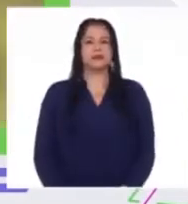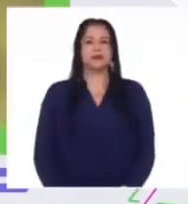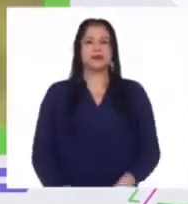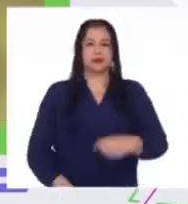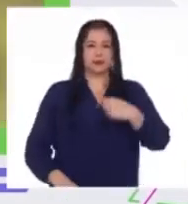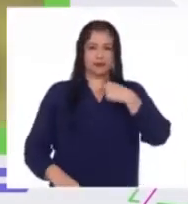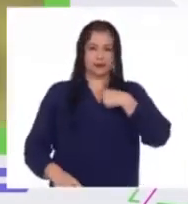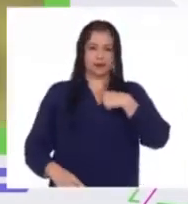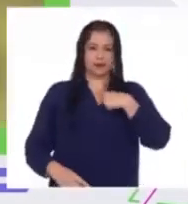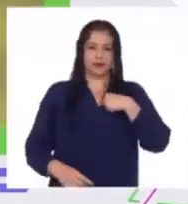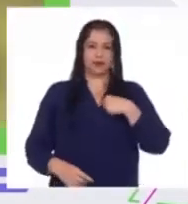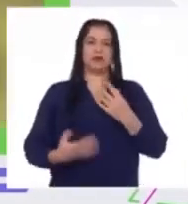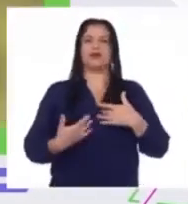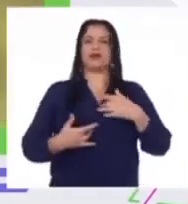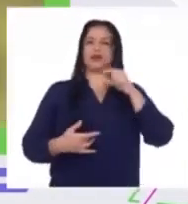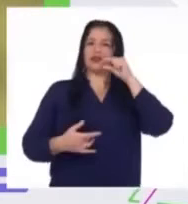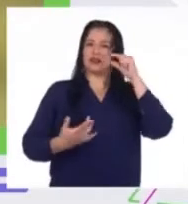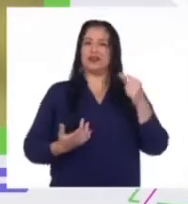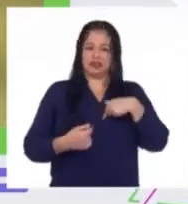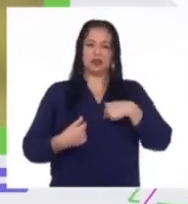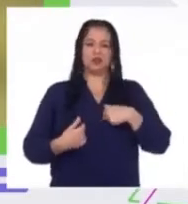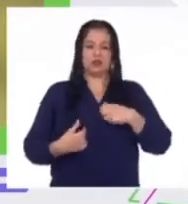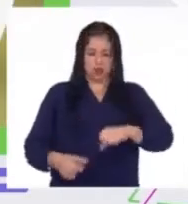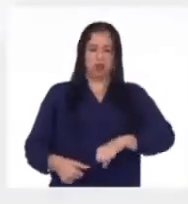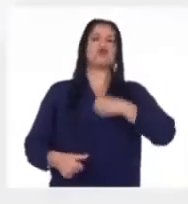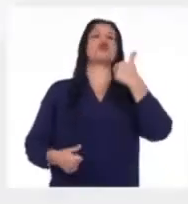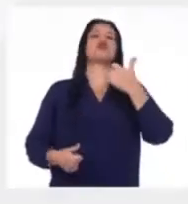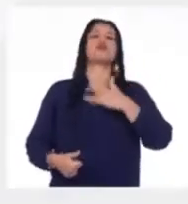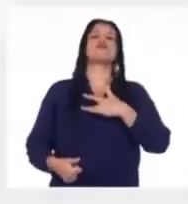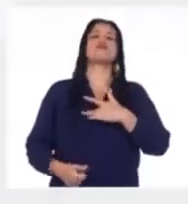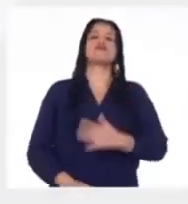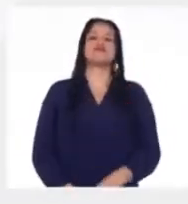Soy quichua y estoy orgullosa de serlo.